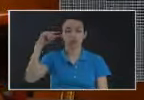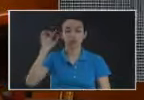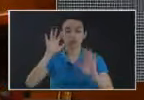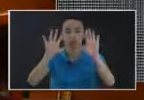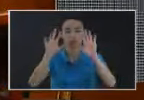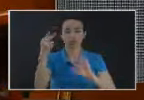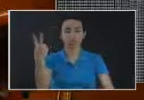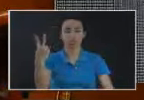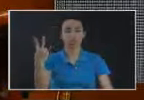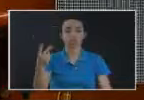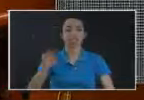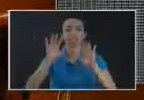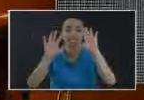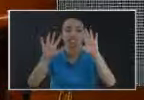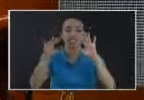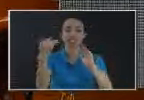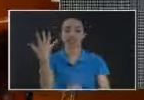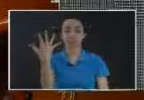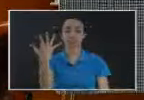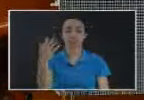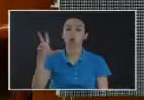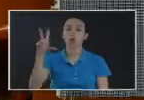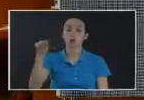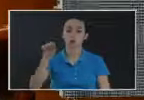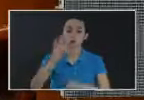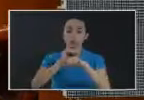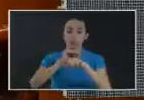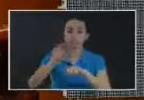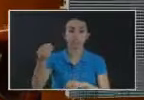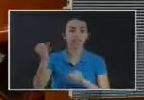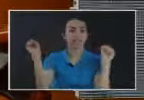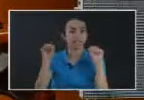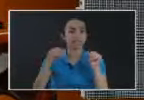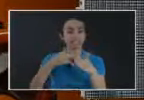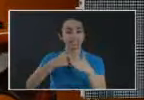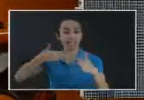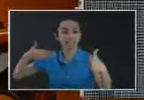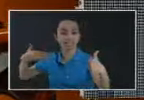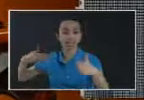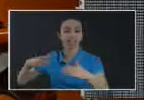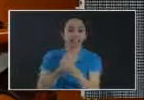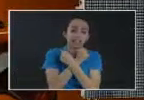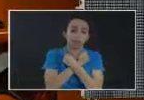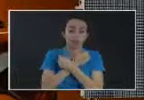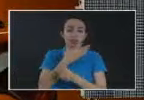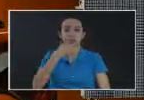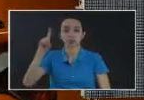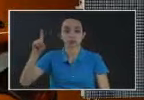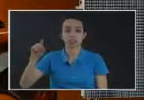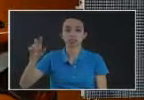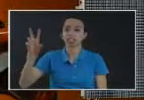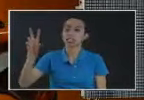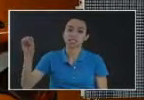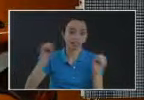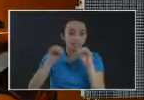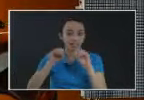dejen que nadie se aleje del amor de Dios. Tampoco permitan que nadie cause problemas en